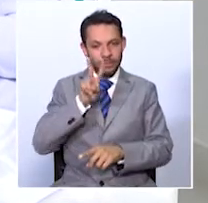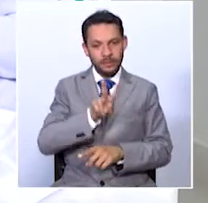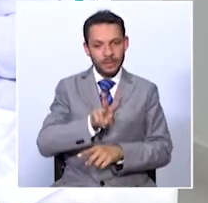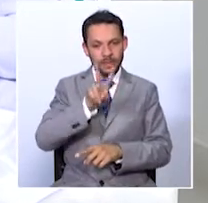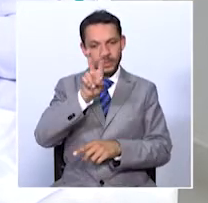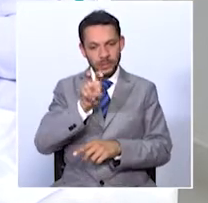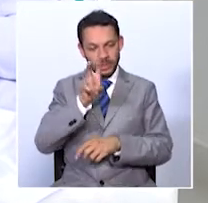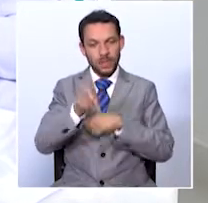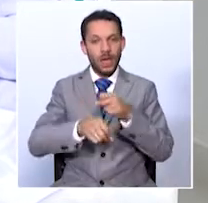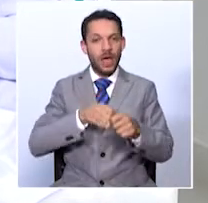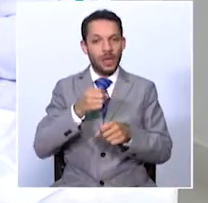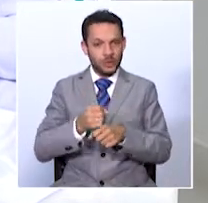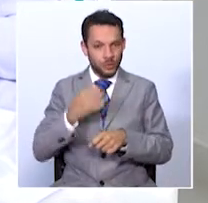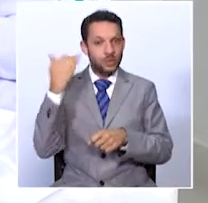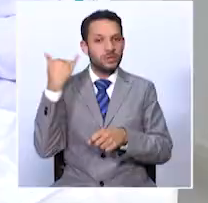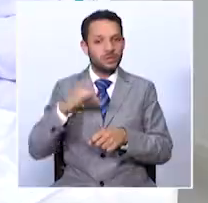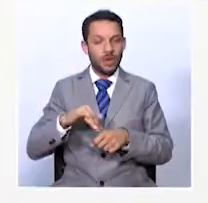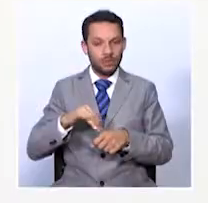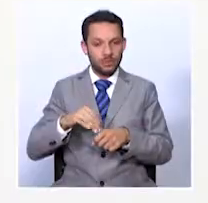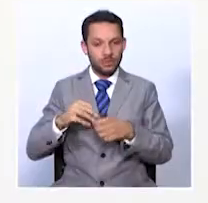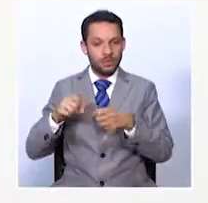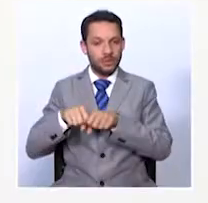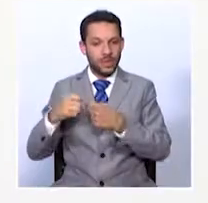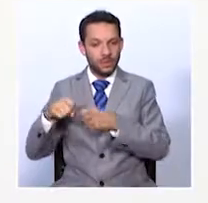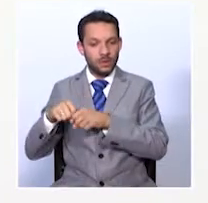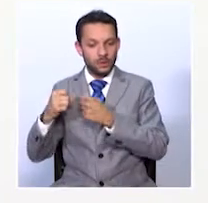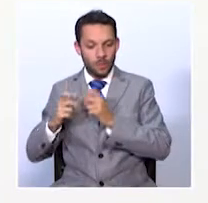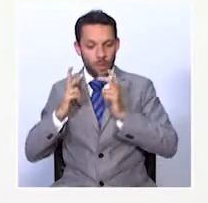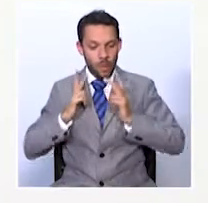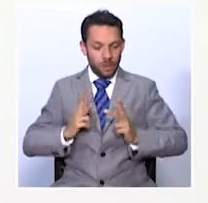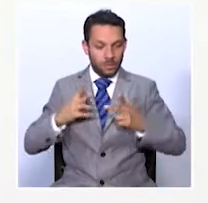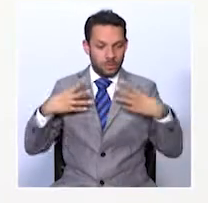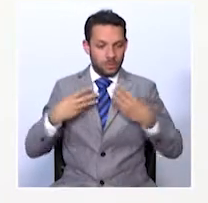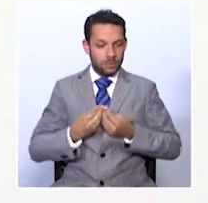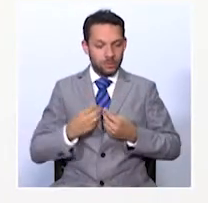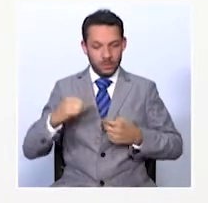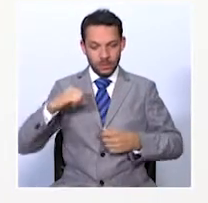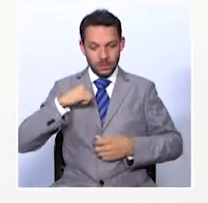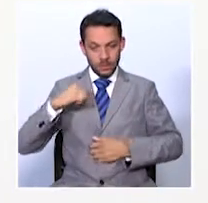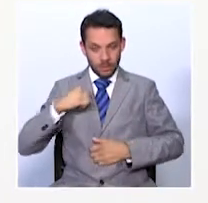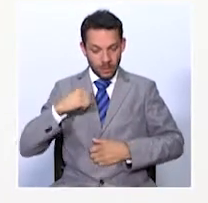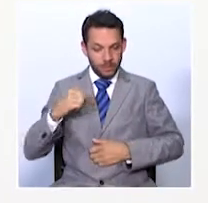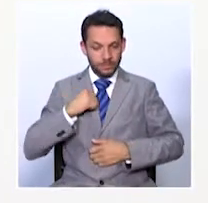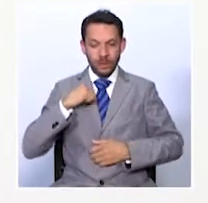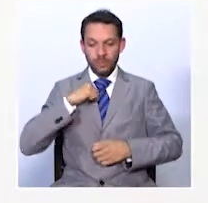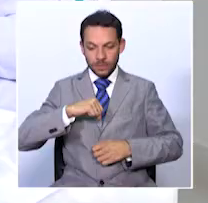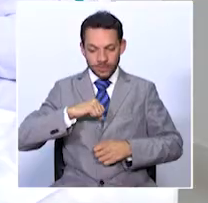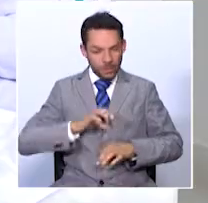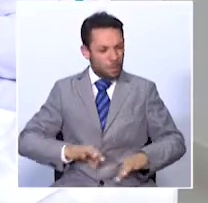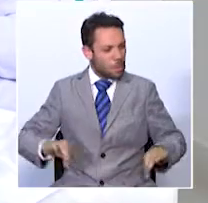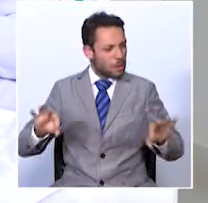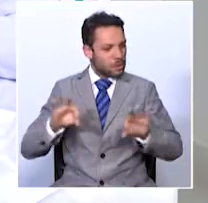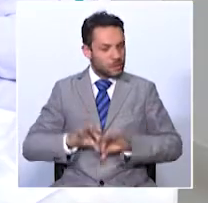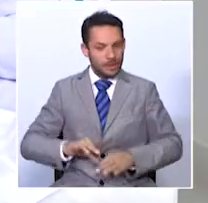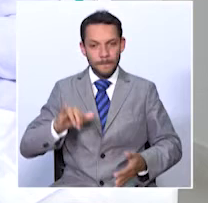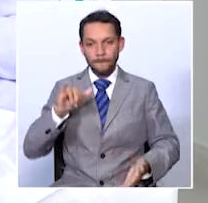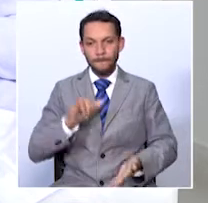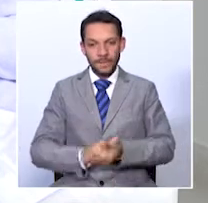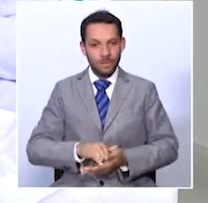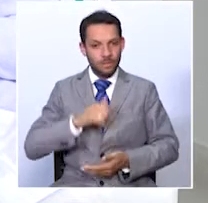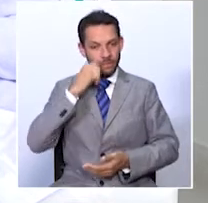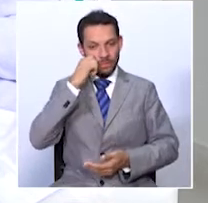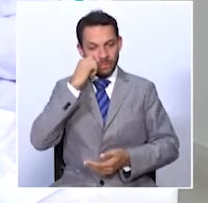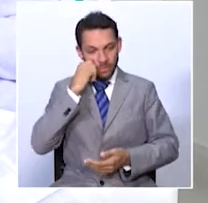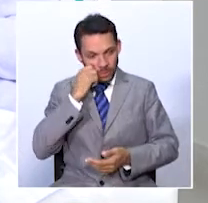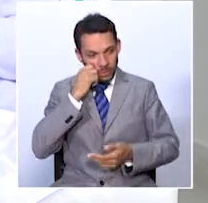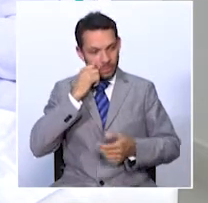años empieza a bajarse ese colágeno. Entonces nosotros tenemos la obligación de mantener ese colágeno, de hacer